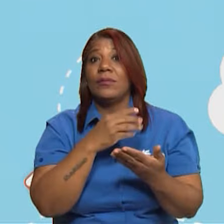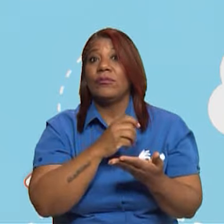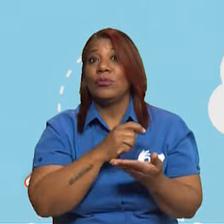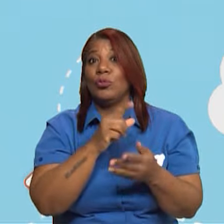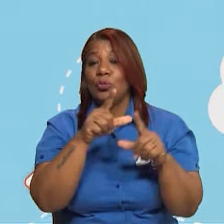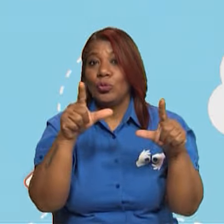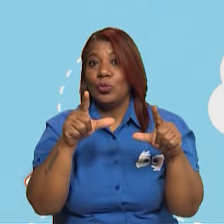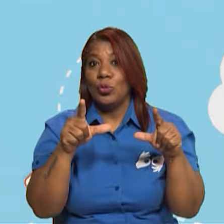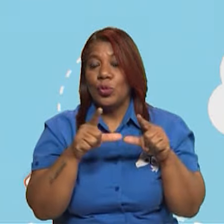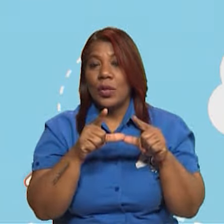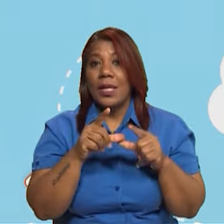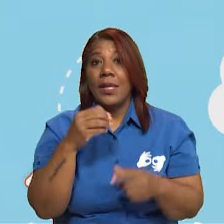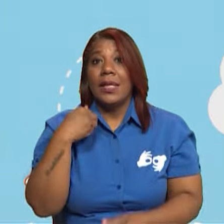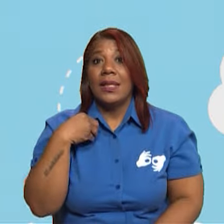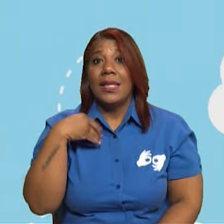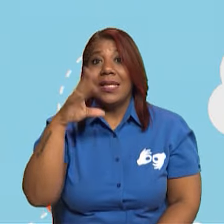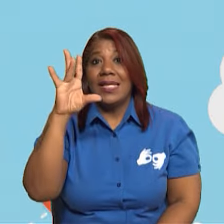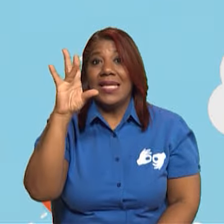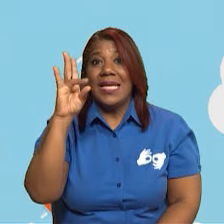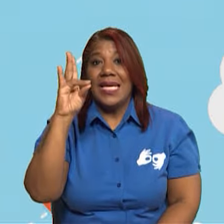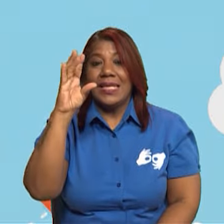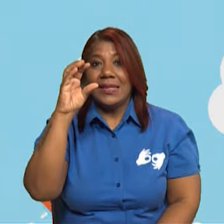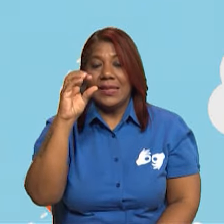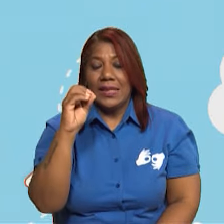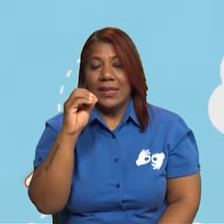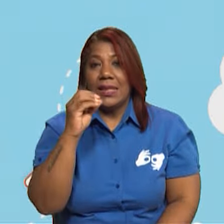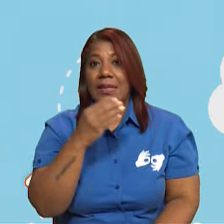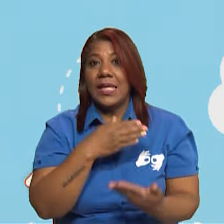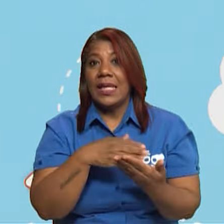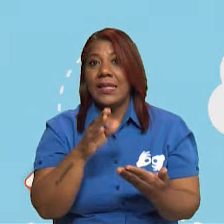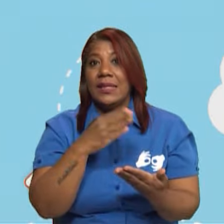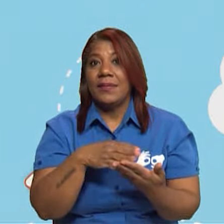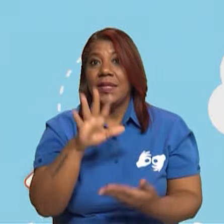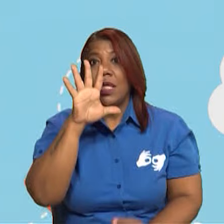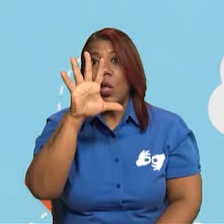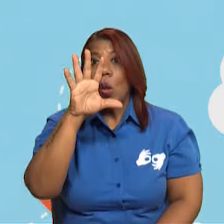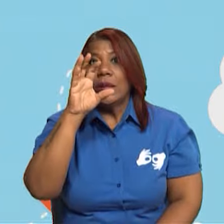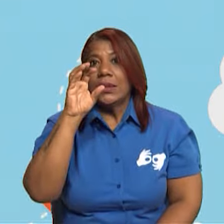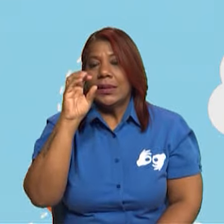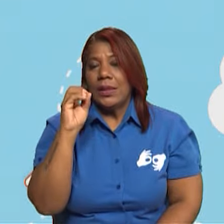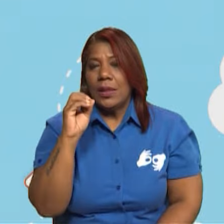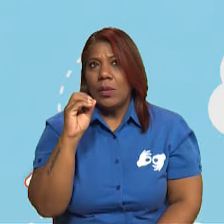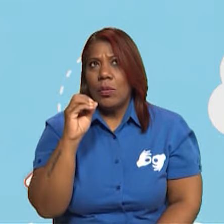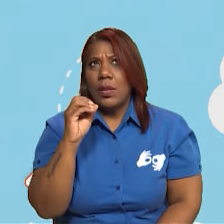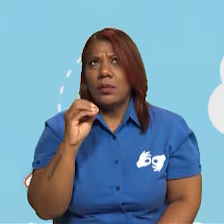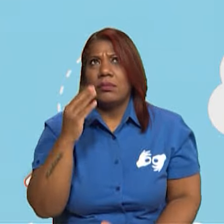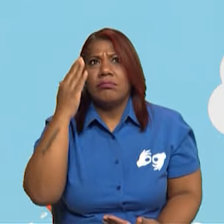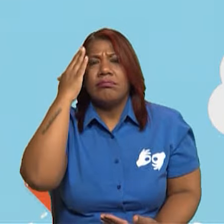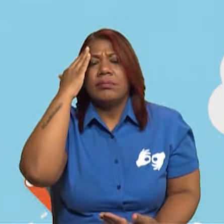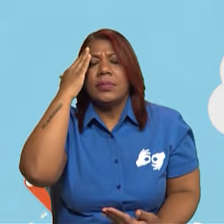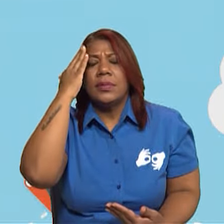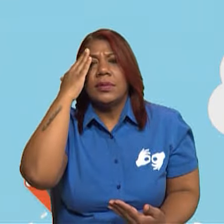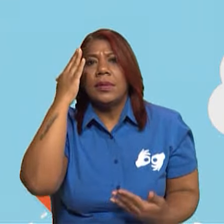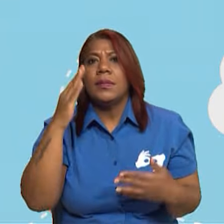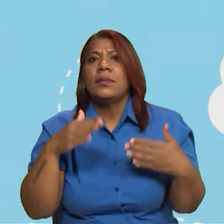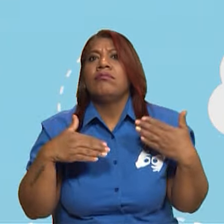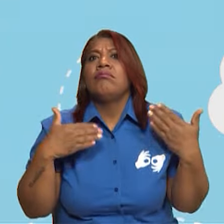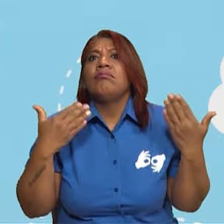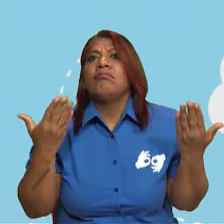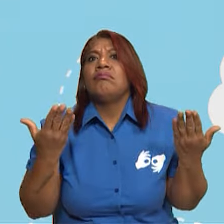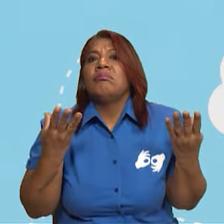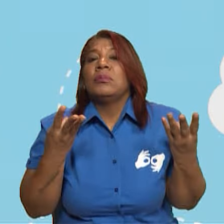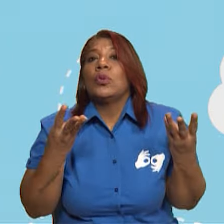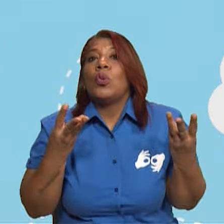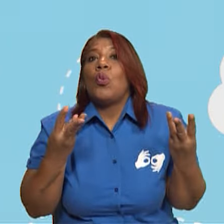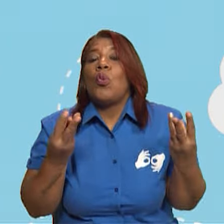70 lápices y se vendieron 50. Para restar los números como 70 y 50,